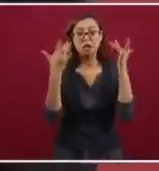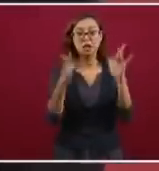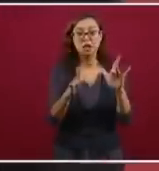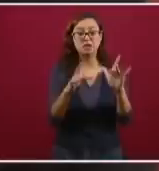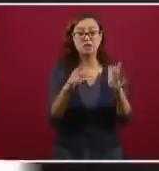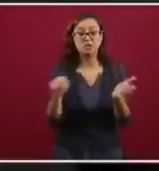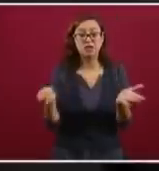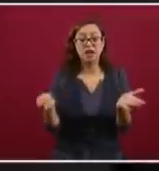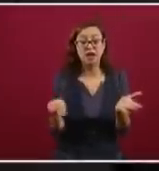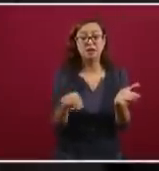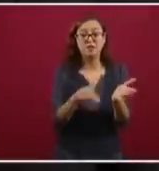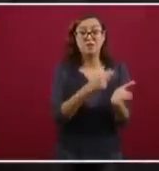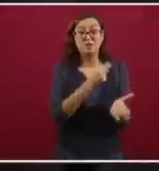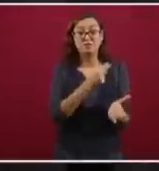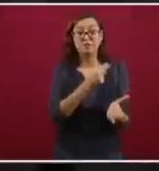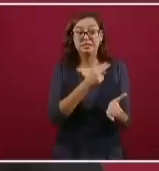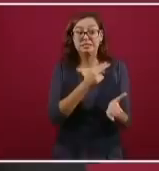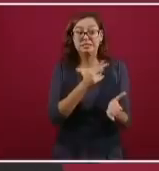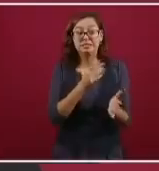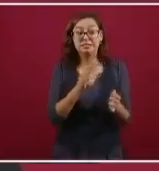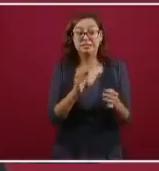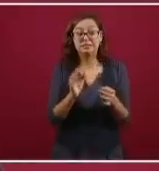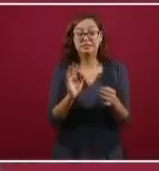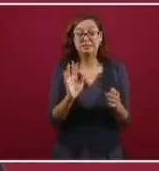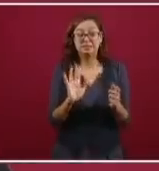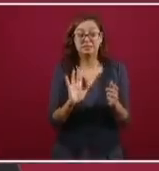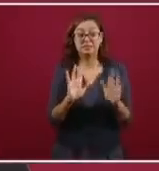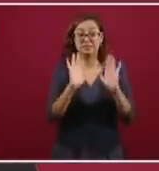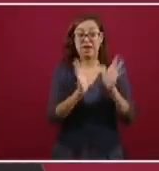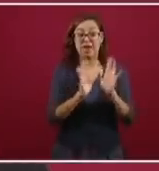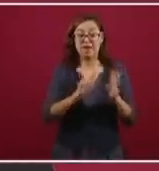del brazo, porque si se aprobaba